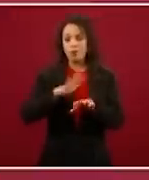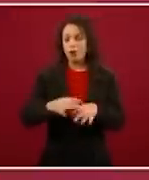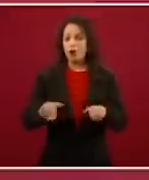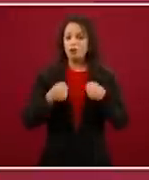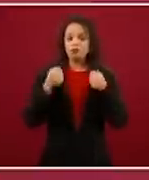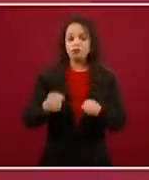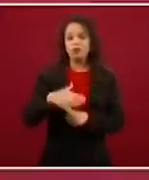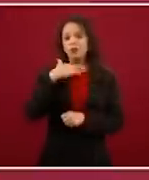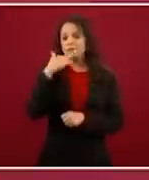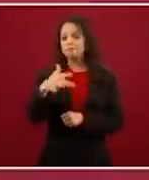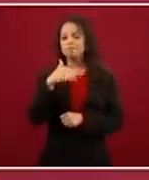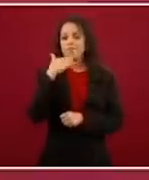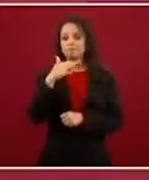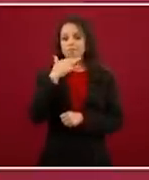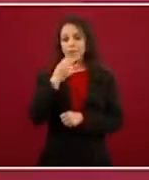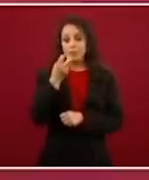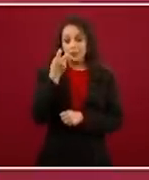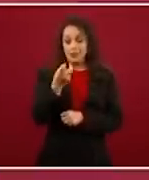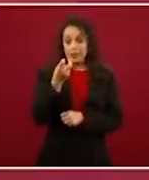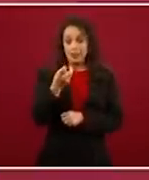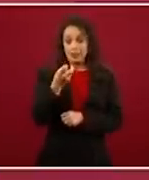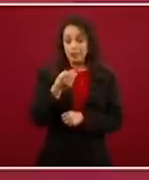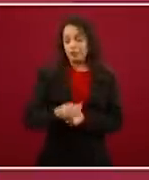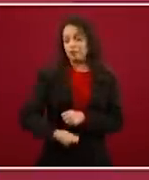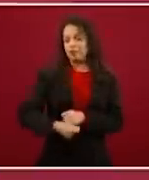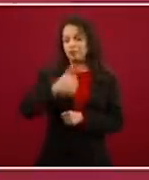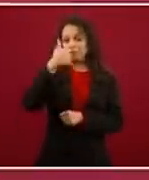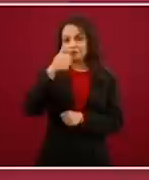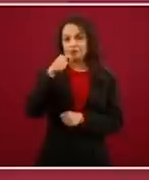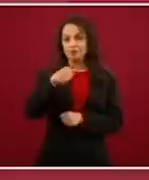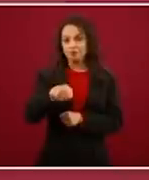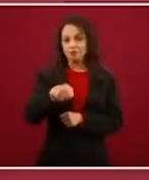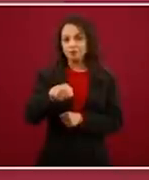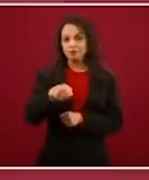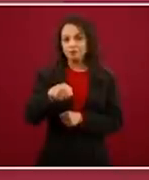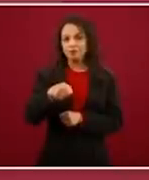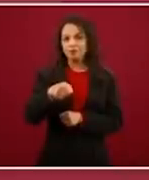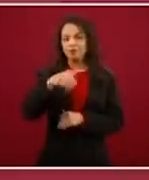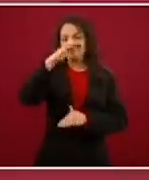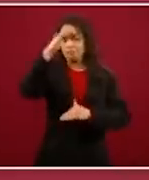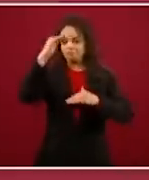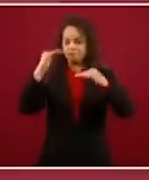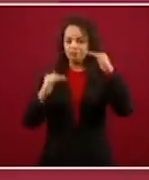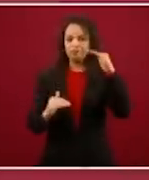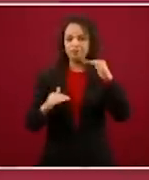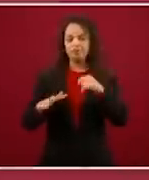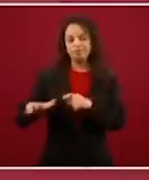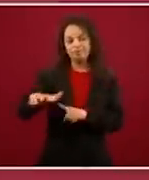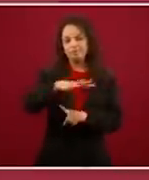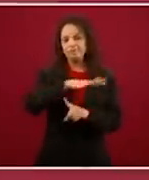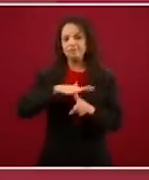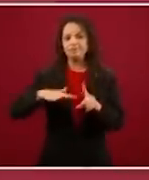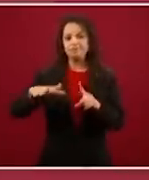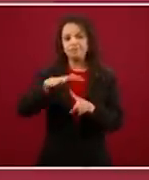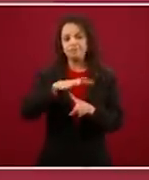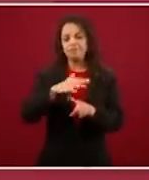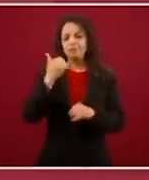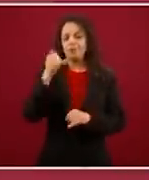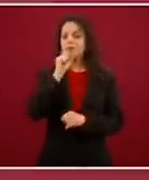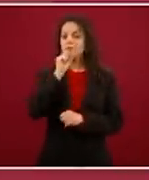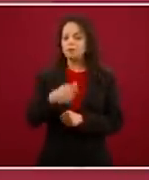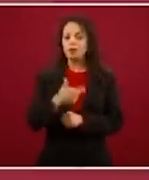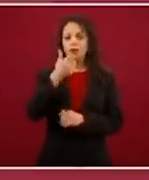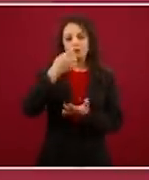La corrupción es la causa principal de la desigualdad social y de la desigualdad económica.